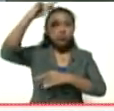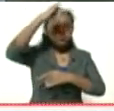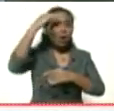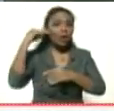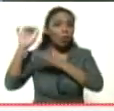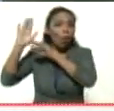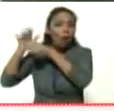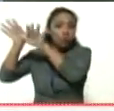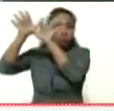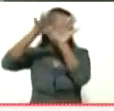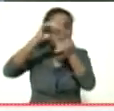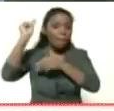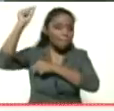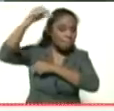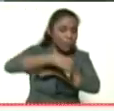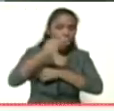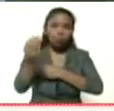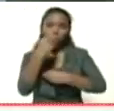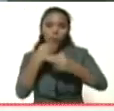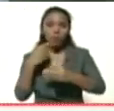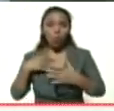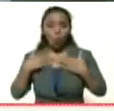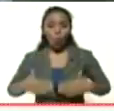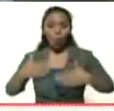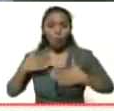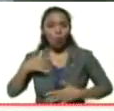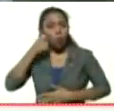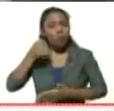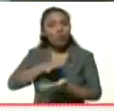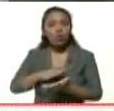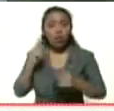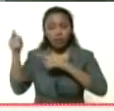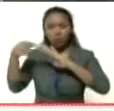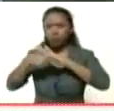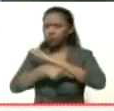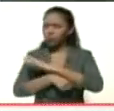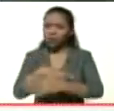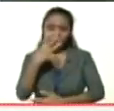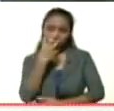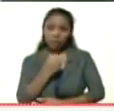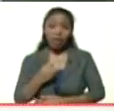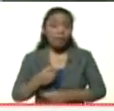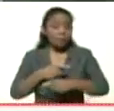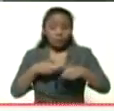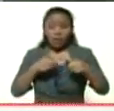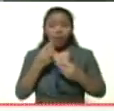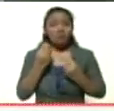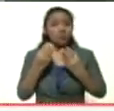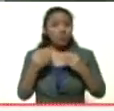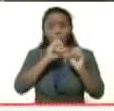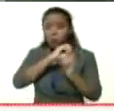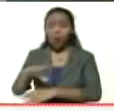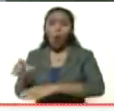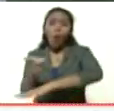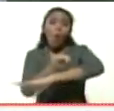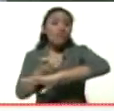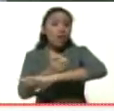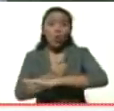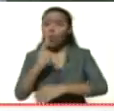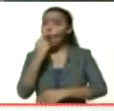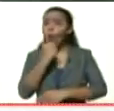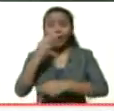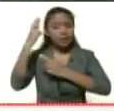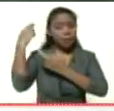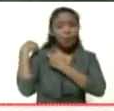profundo el dolor que sentimos, es profunda la tristeza y es inmenso el abandono de un gobierno inexistente en el